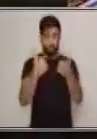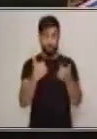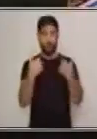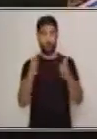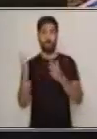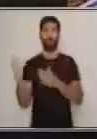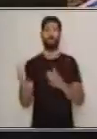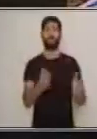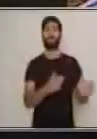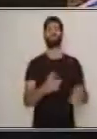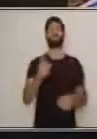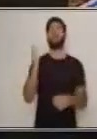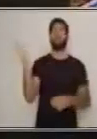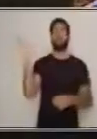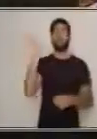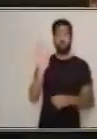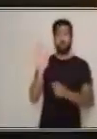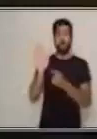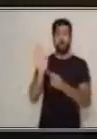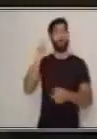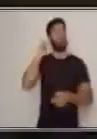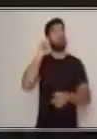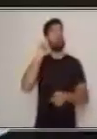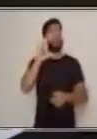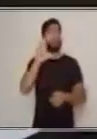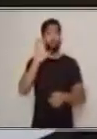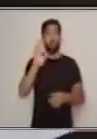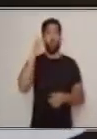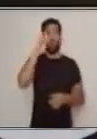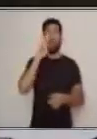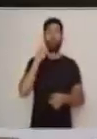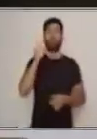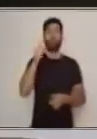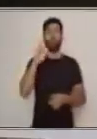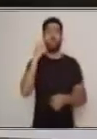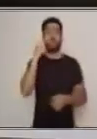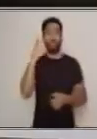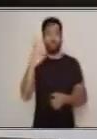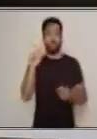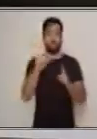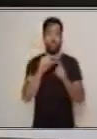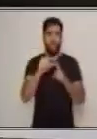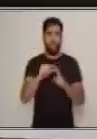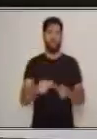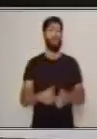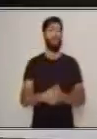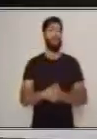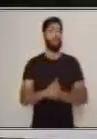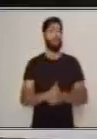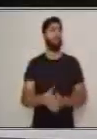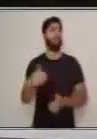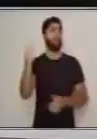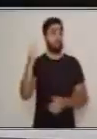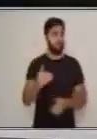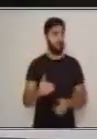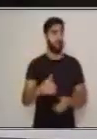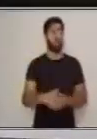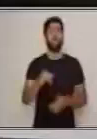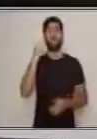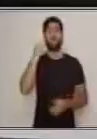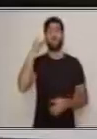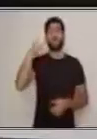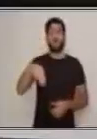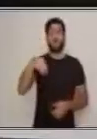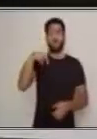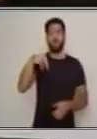nuestro glosario tenemos nuestras palabras que utilizamos. El imparcial. No utilicé la